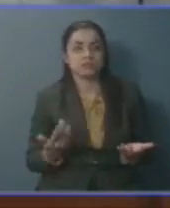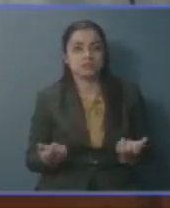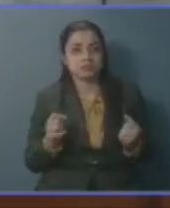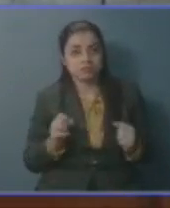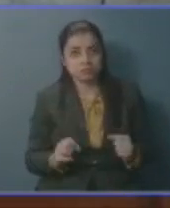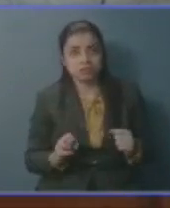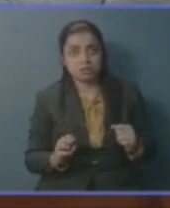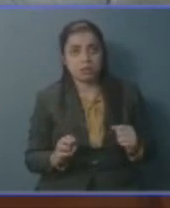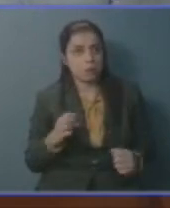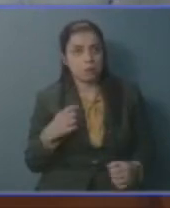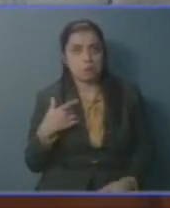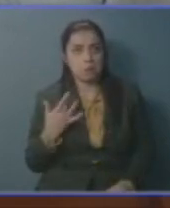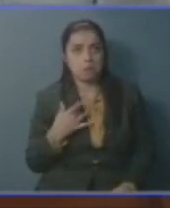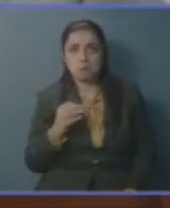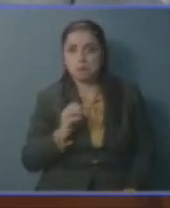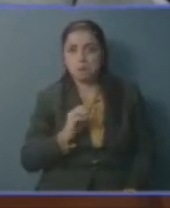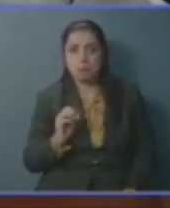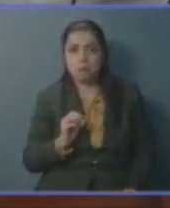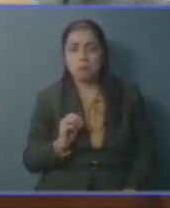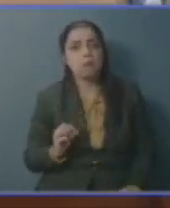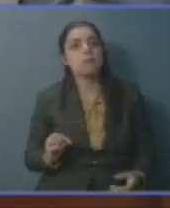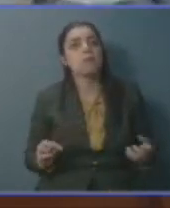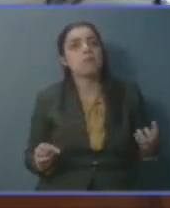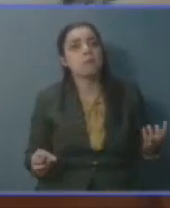ser asintomáticas, es